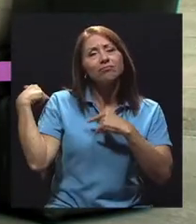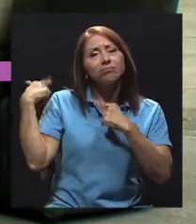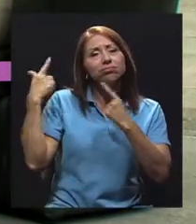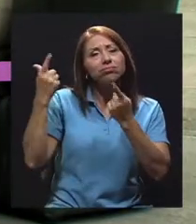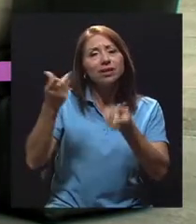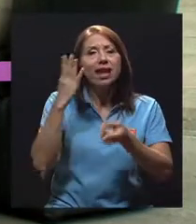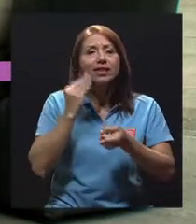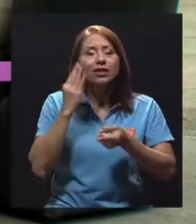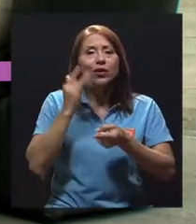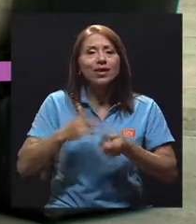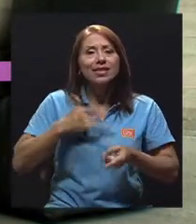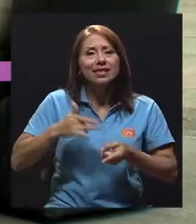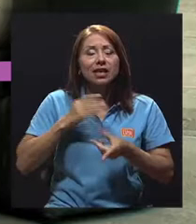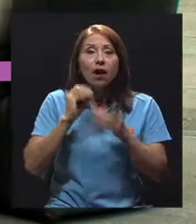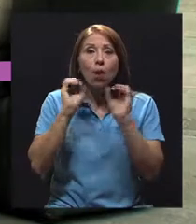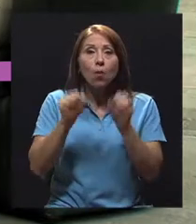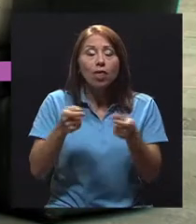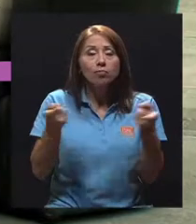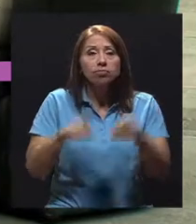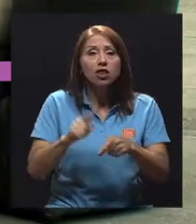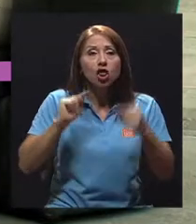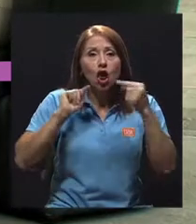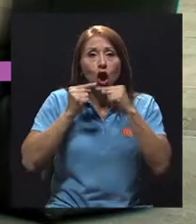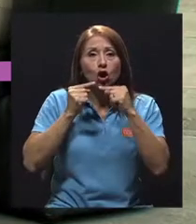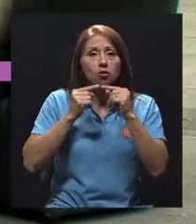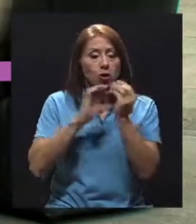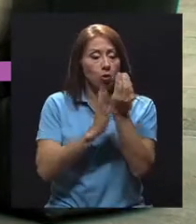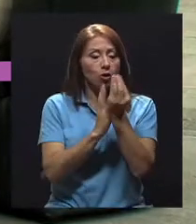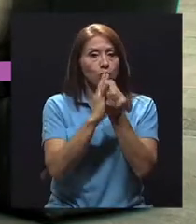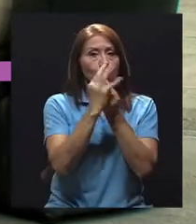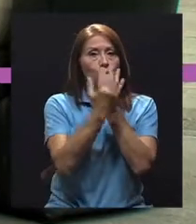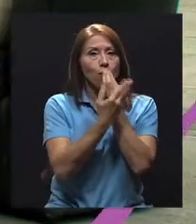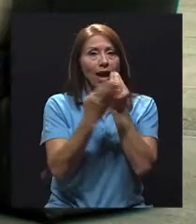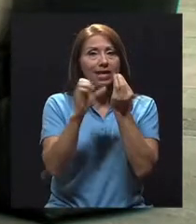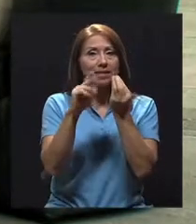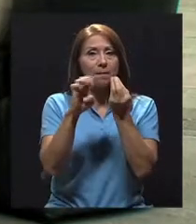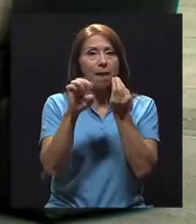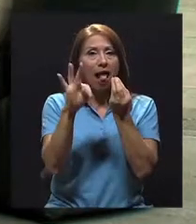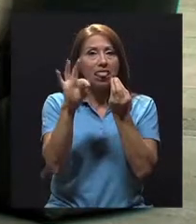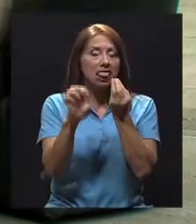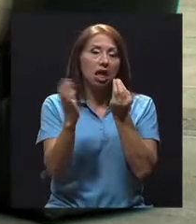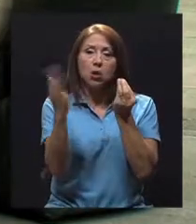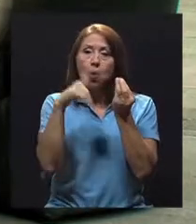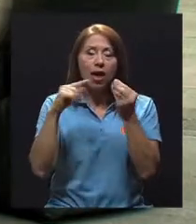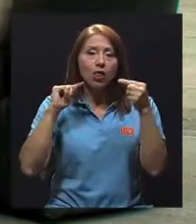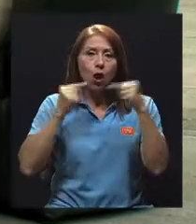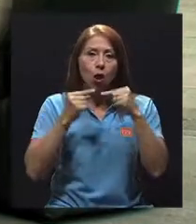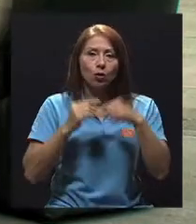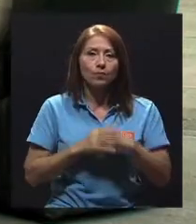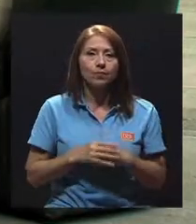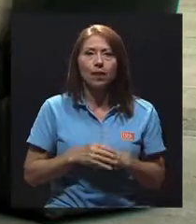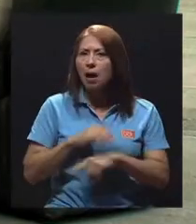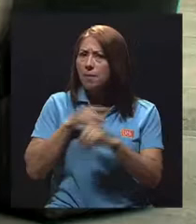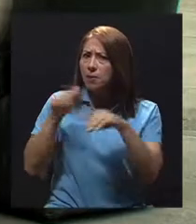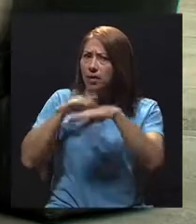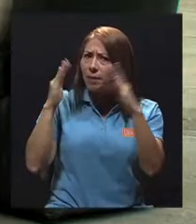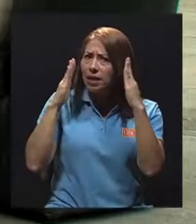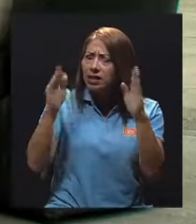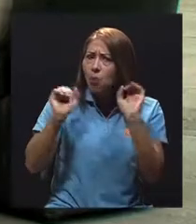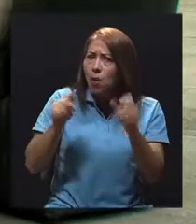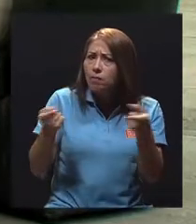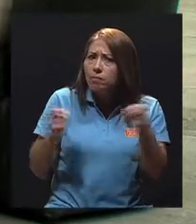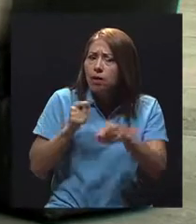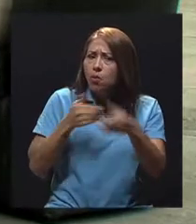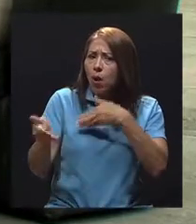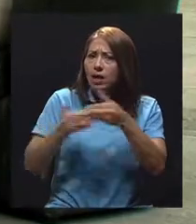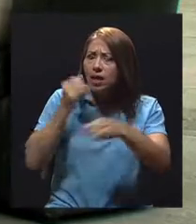trayectoria sensitiva o que puede reportar un dolor. El esmalte no reporta dolor, sí, no. El esmalte no. Pero doctor, me llama la atención también que puede suceder